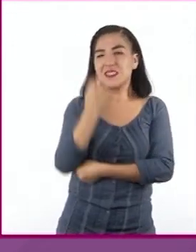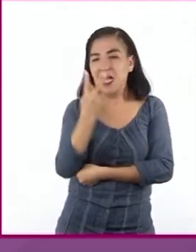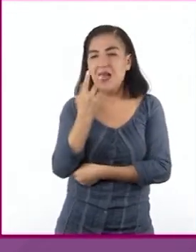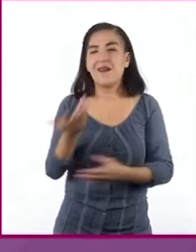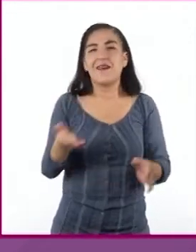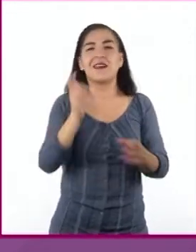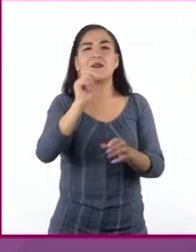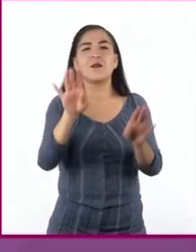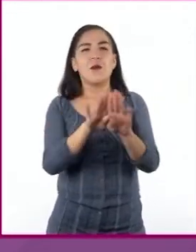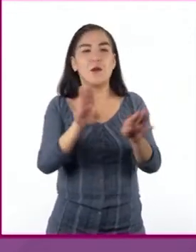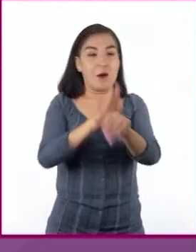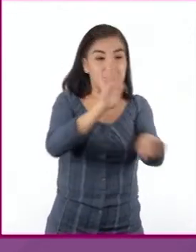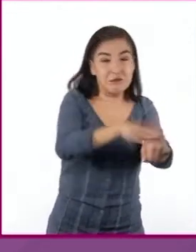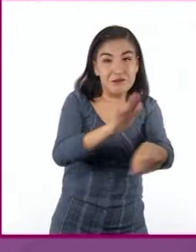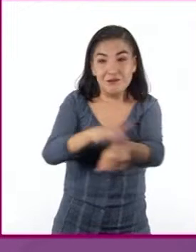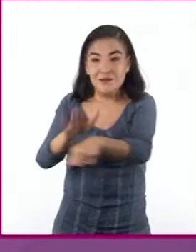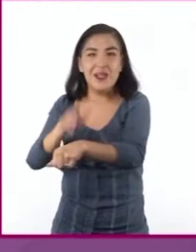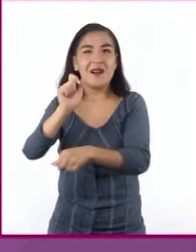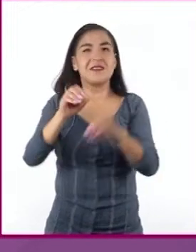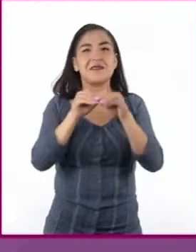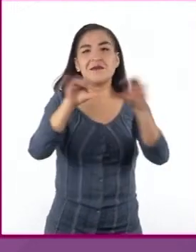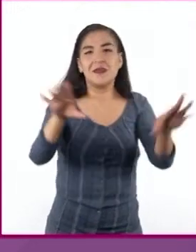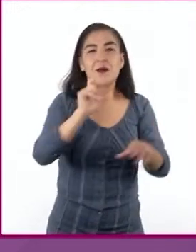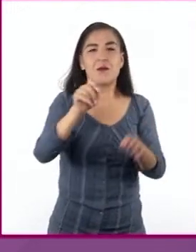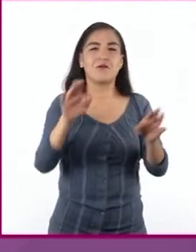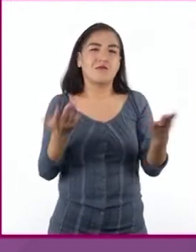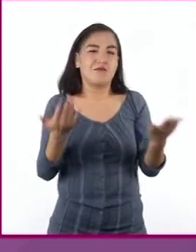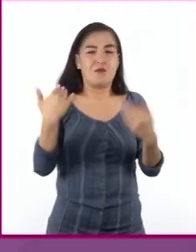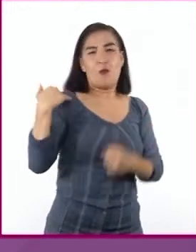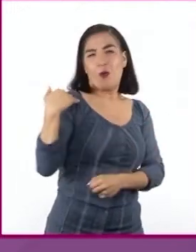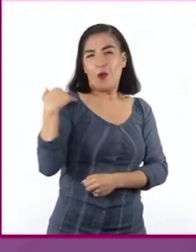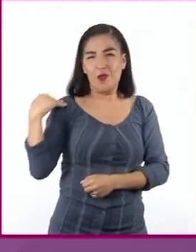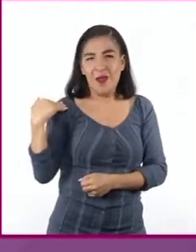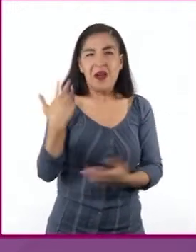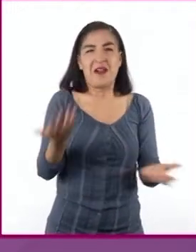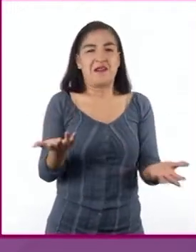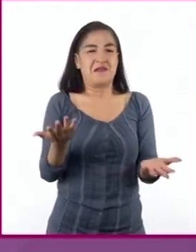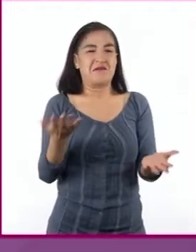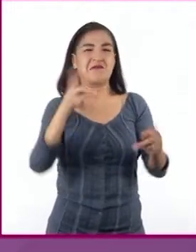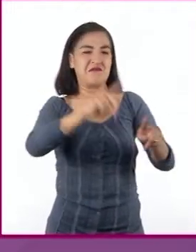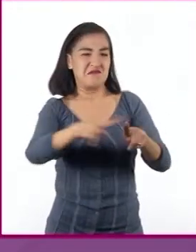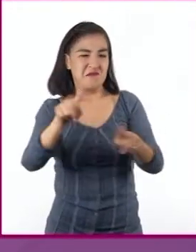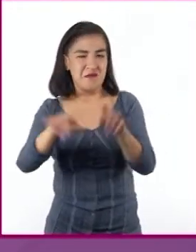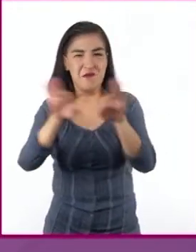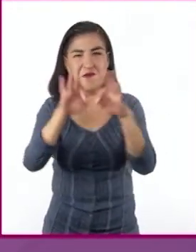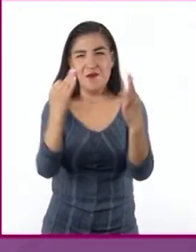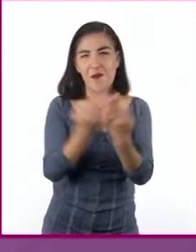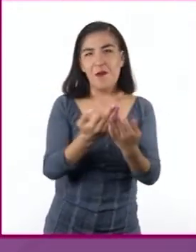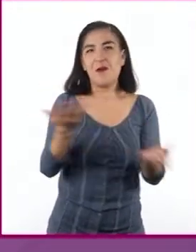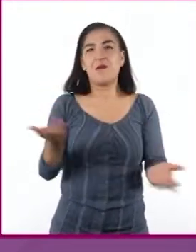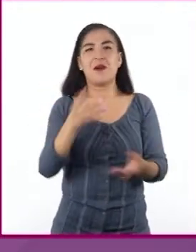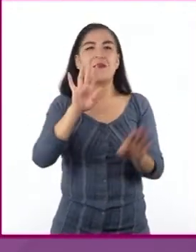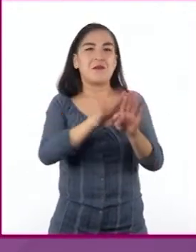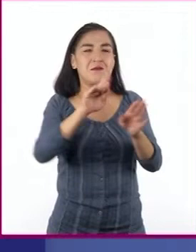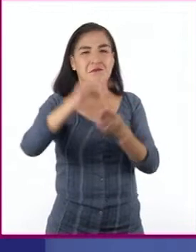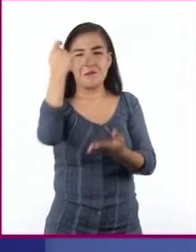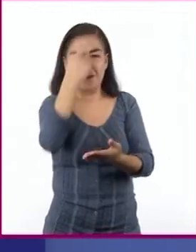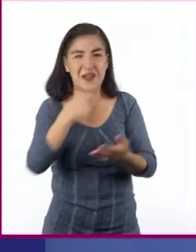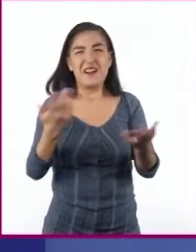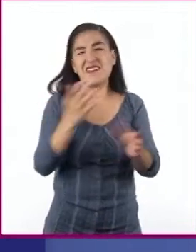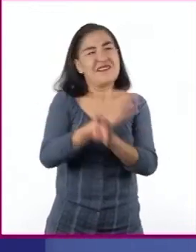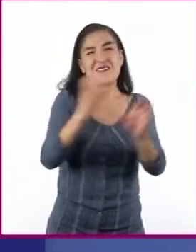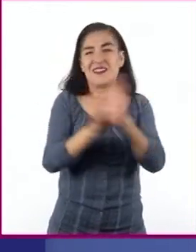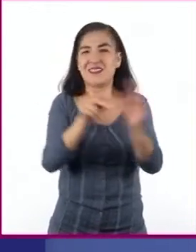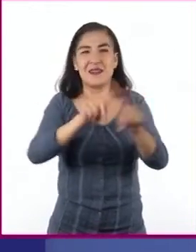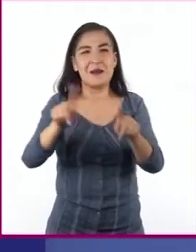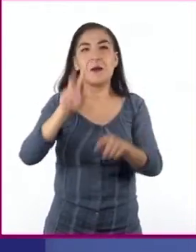mensajes con ideas, modelos y estereotipos que tienen como finalidad promover el consumismo,